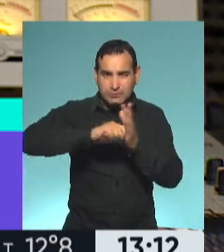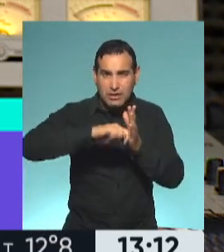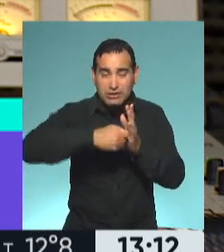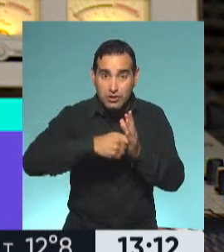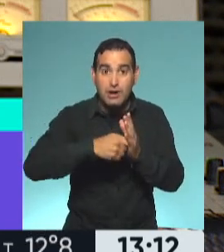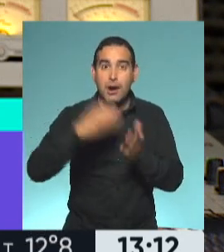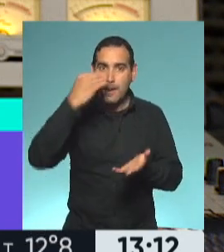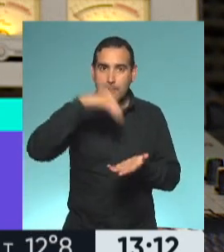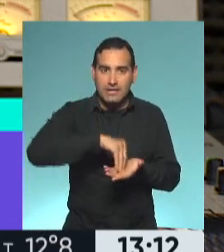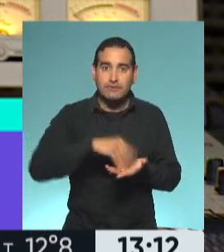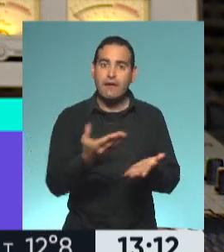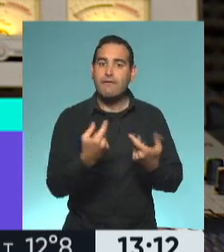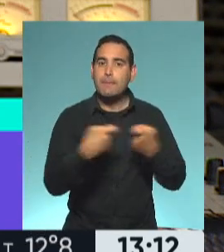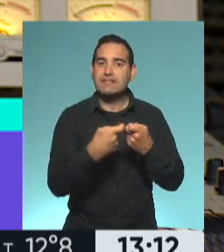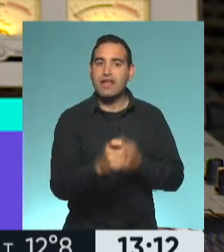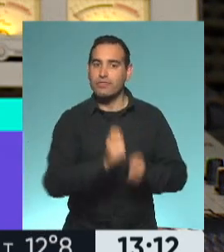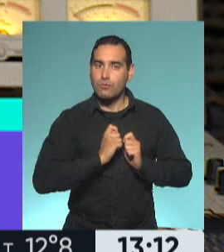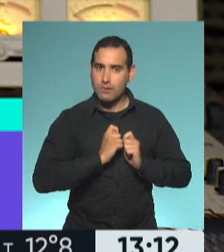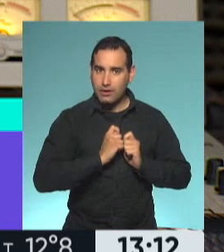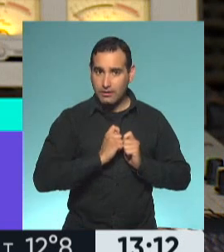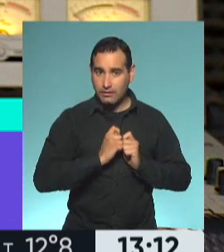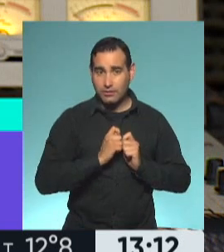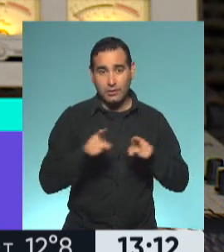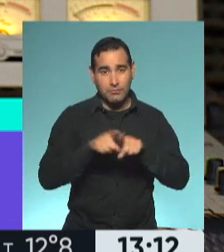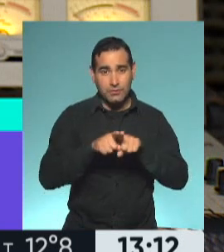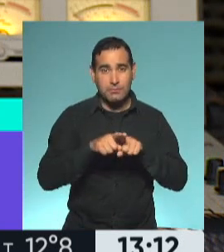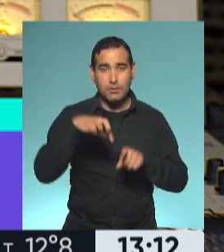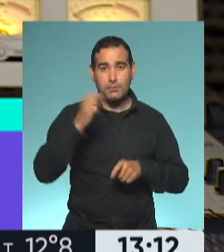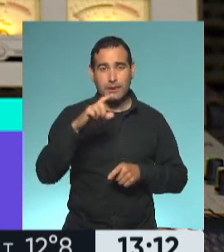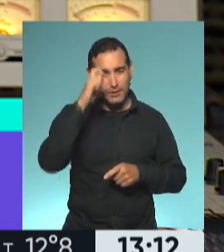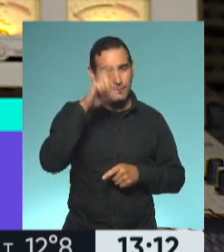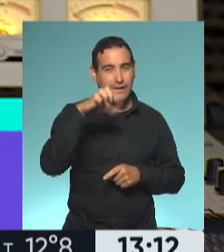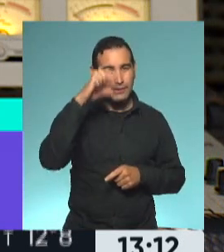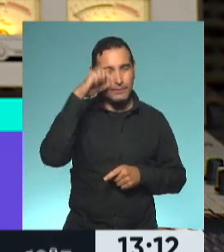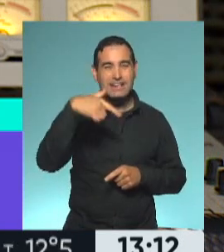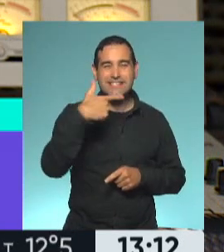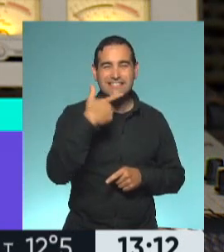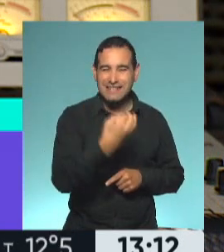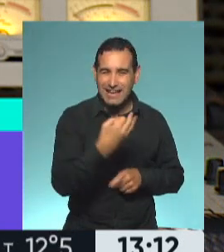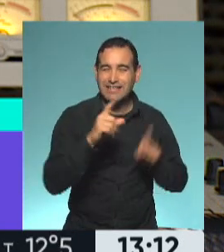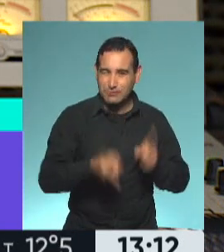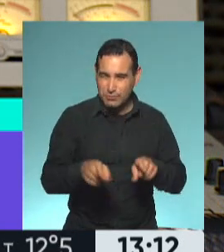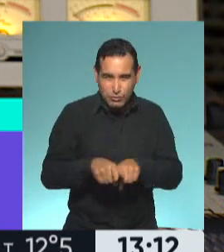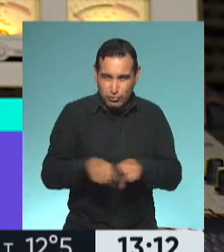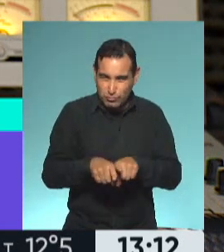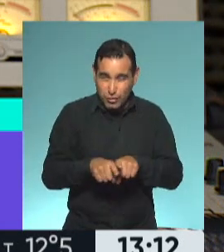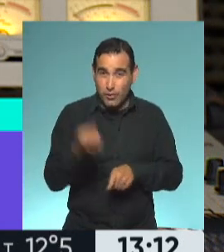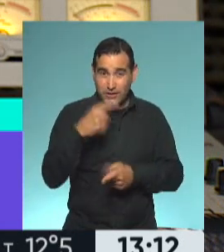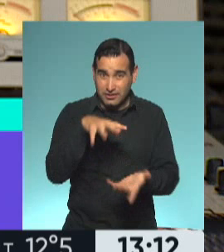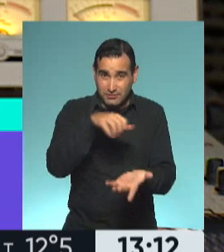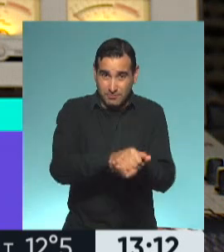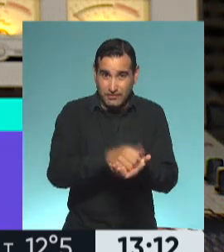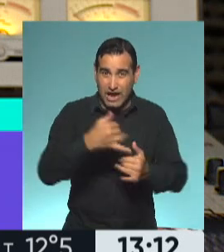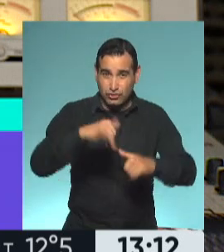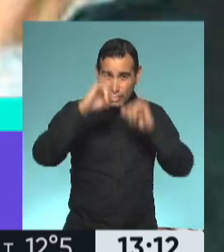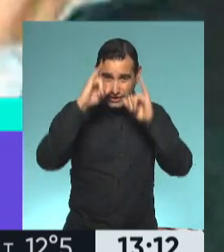sino para que le entregue la empresa. Bueno, hizo Papel Prensa, también sufrió esa condición cuando se quedó con las acciones de